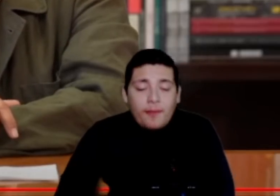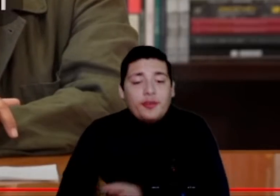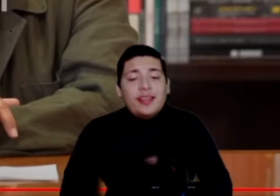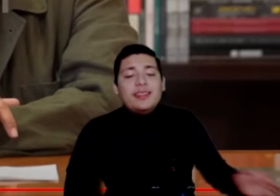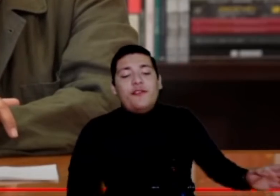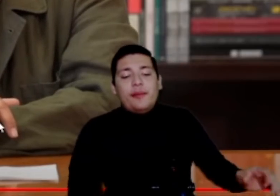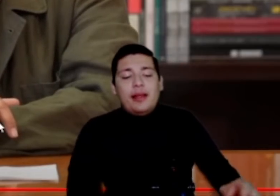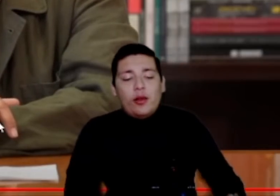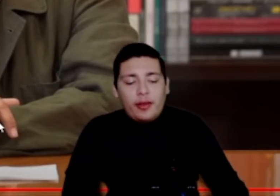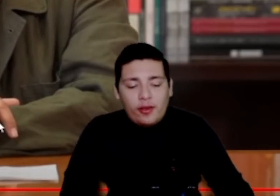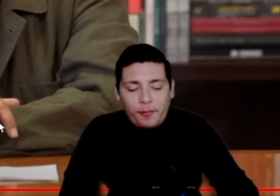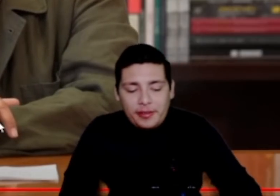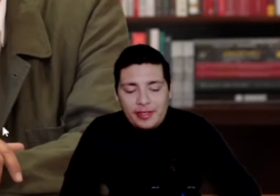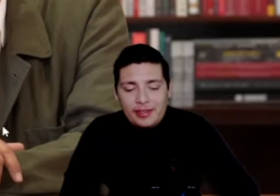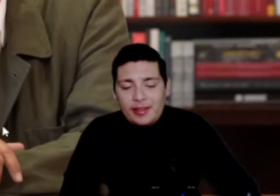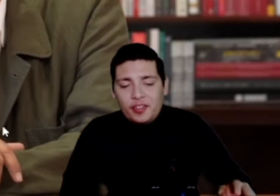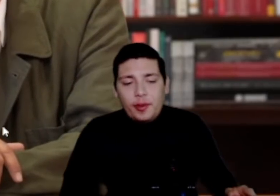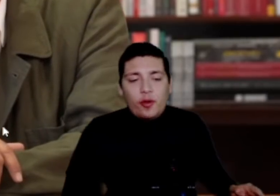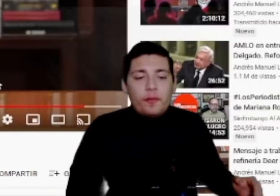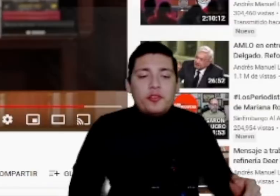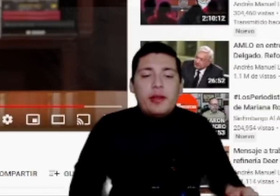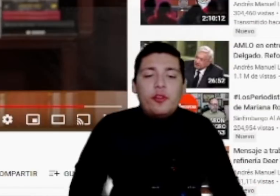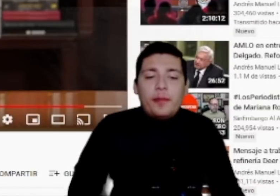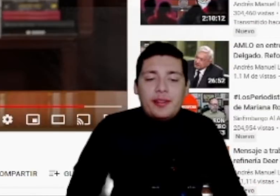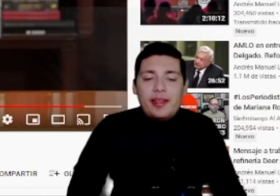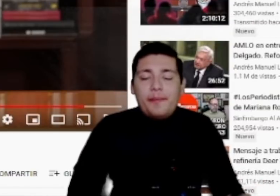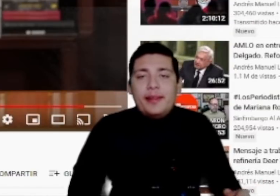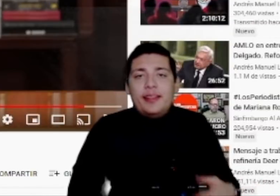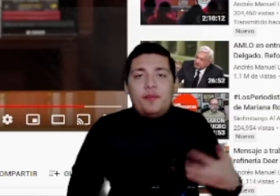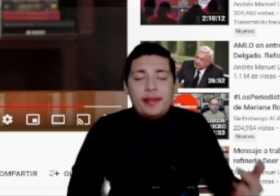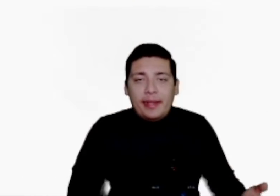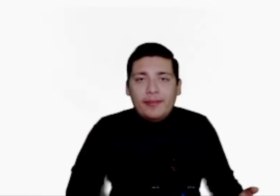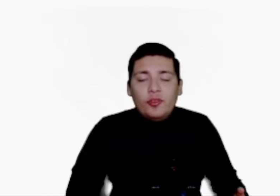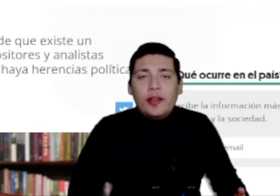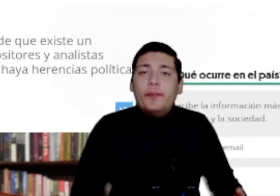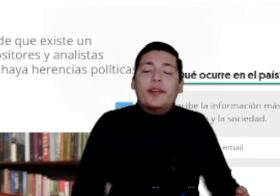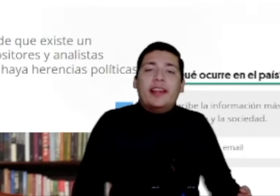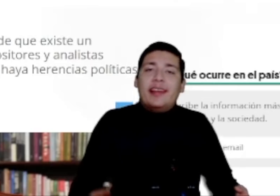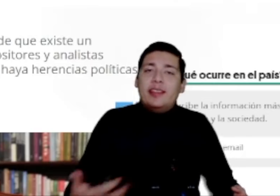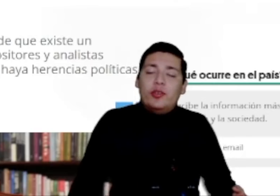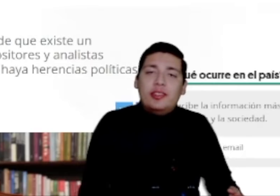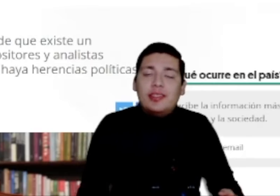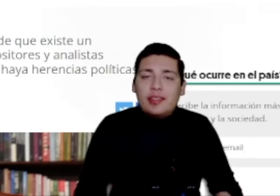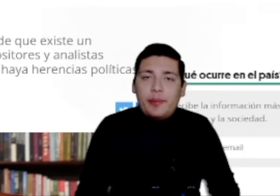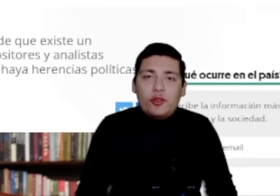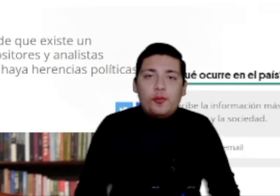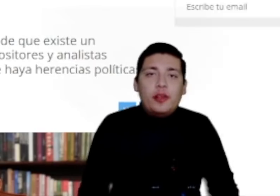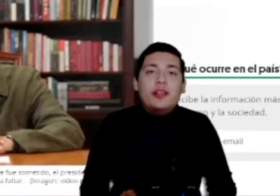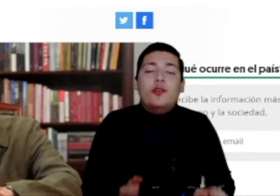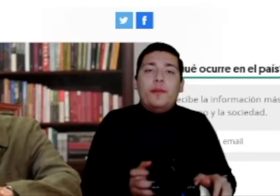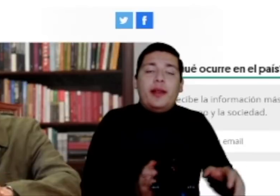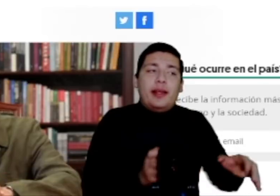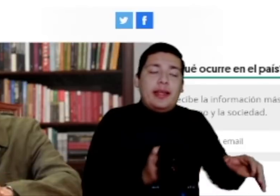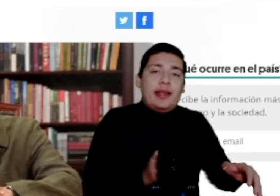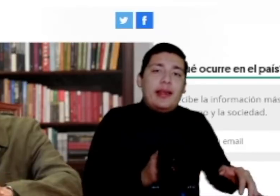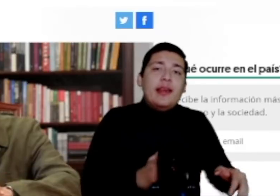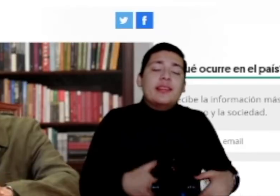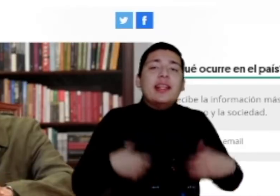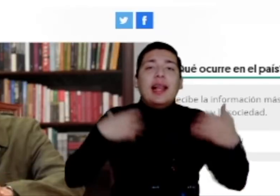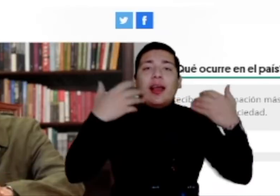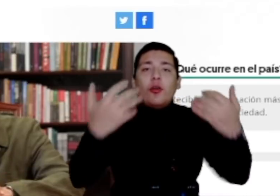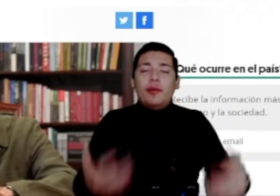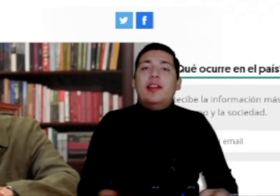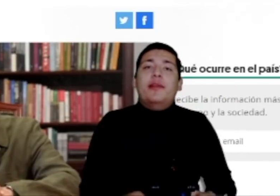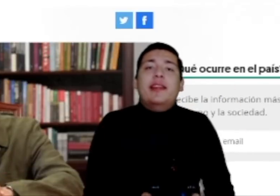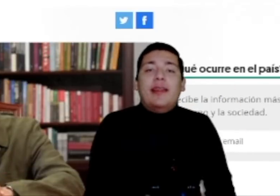a todas. Pues ahí está, familia, lo que dijo el presidente Andrés Manuel López Obrador, prácticamente explicando del por qué realizó este testamento político para que